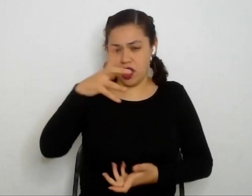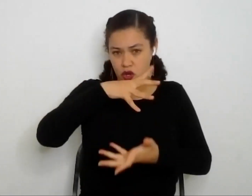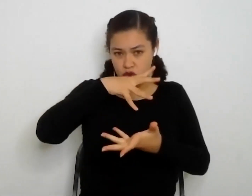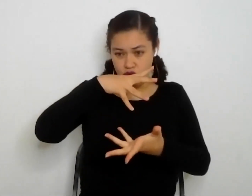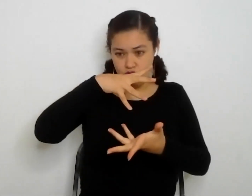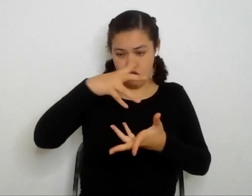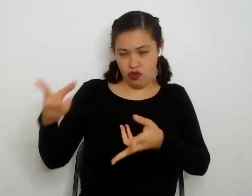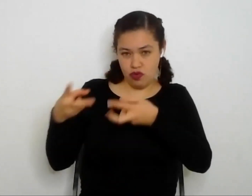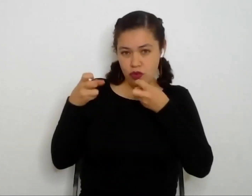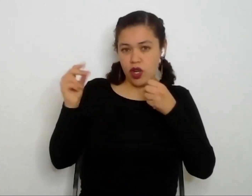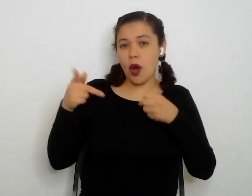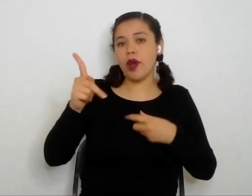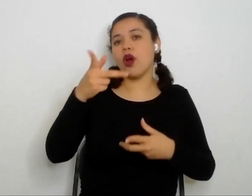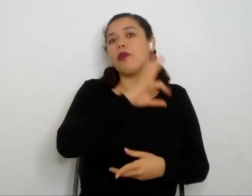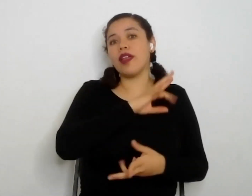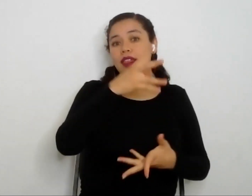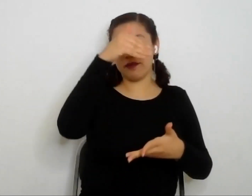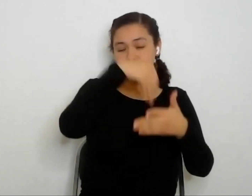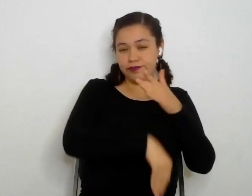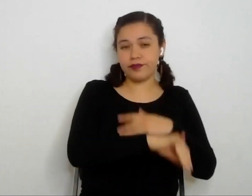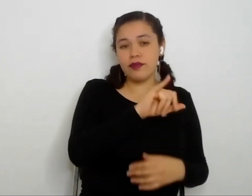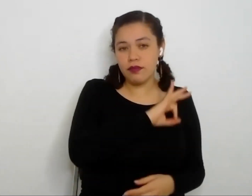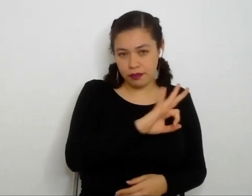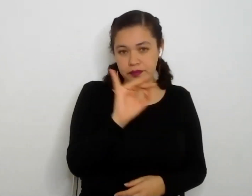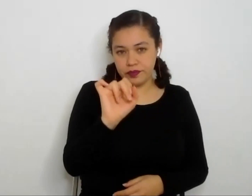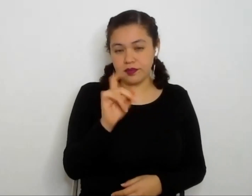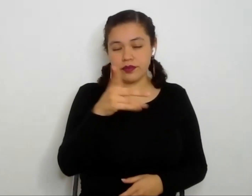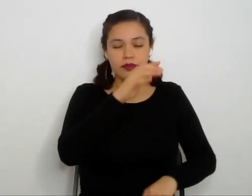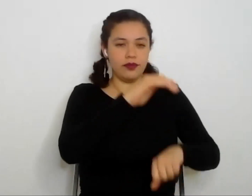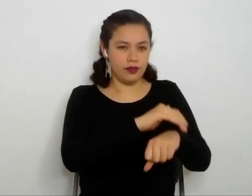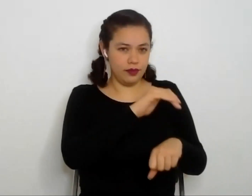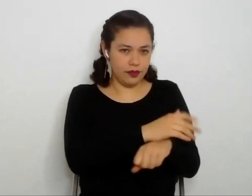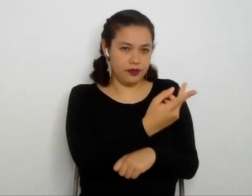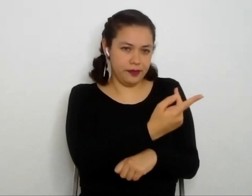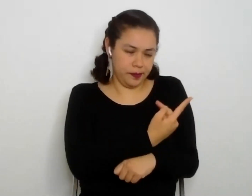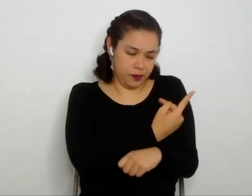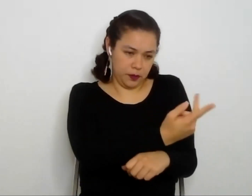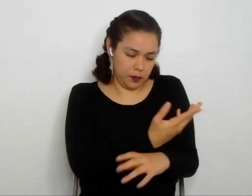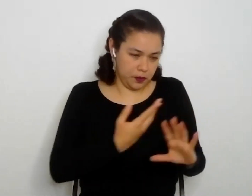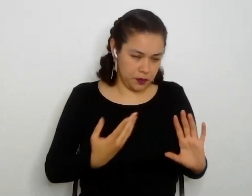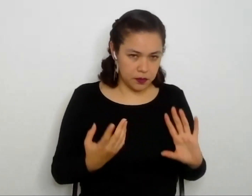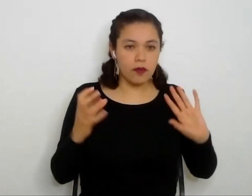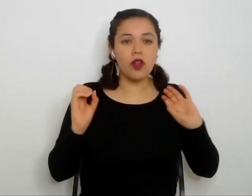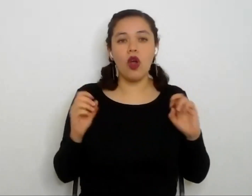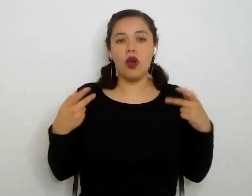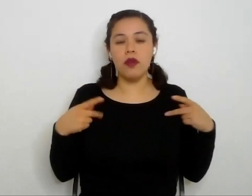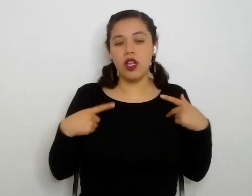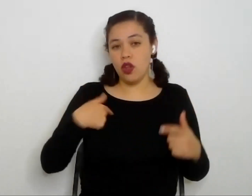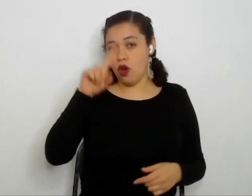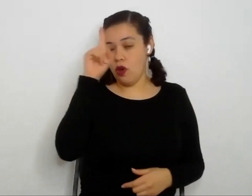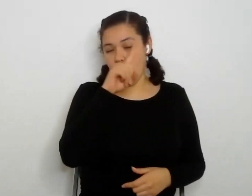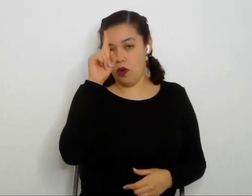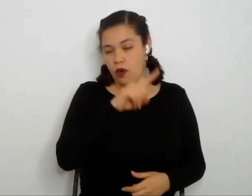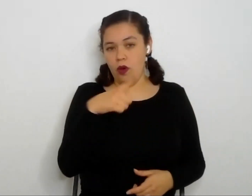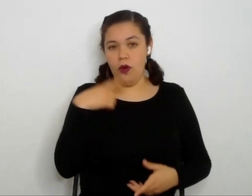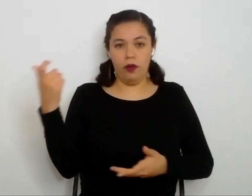de que puede perder, puede perder. La razón por la que a nivel de amistades o o personas no les recomiendo que